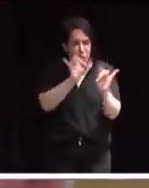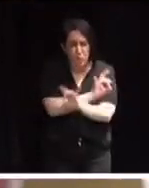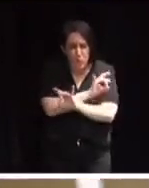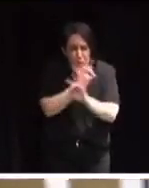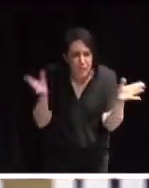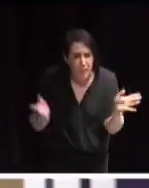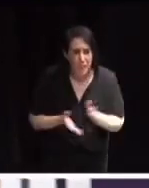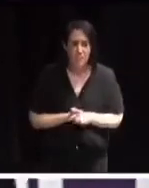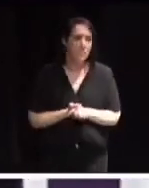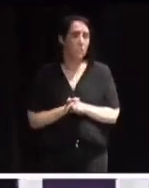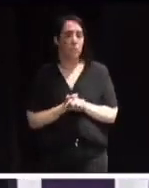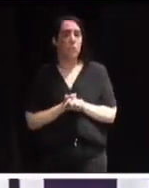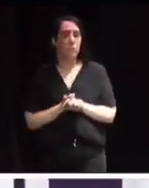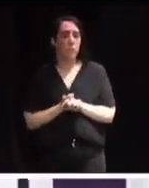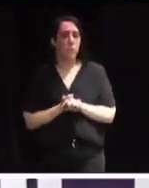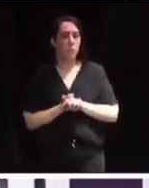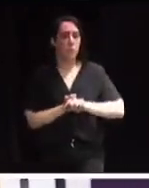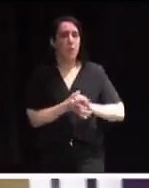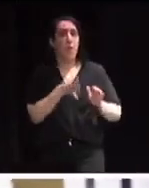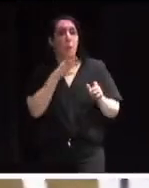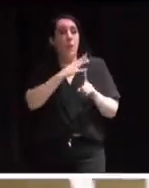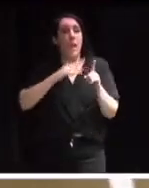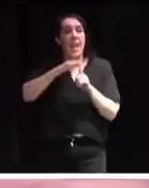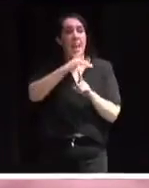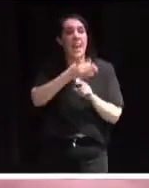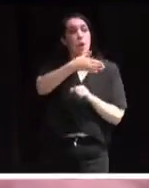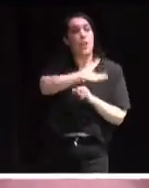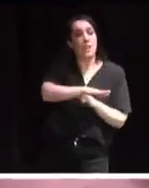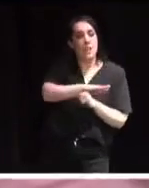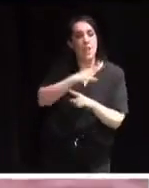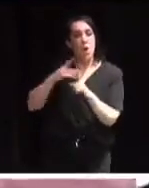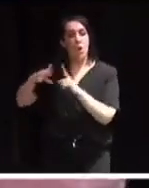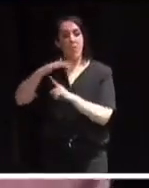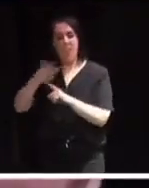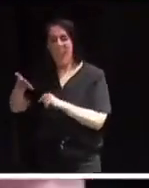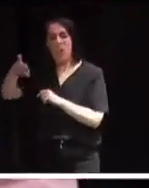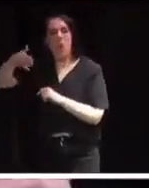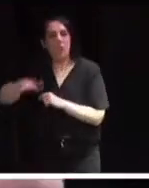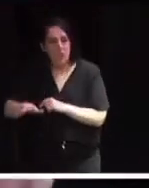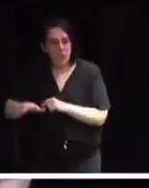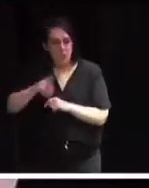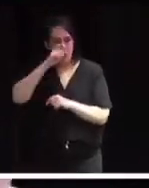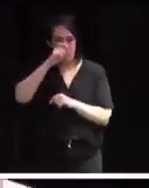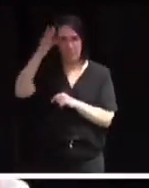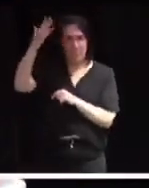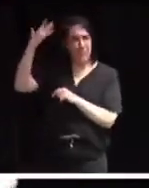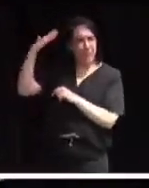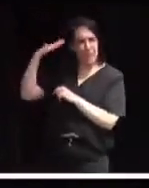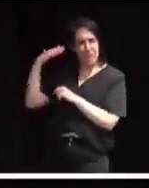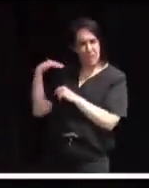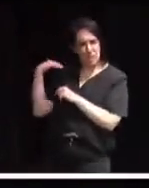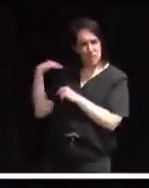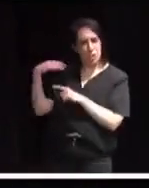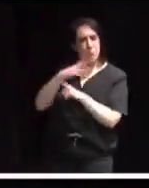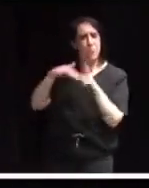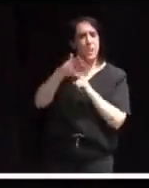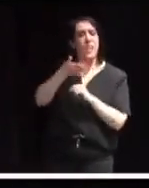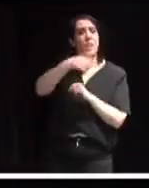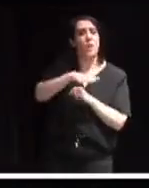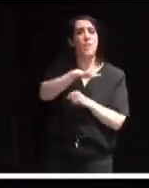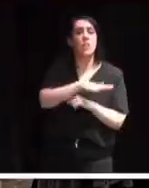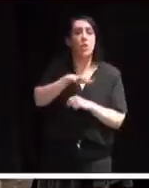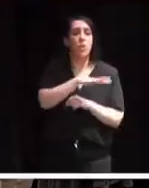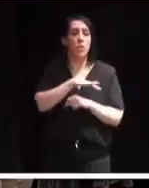de cocidio en ecocidio primero desde hace décadas el ecocidio cometido